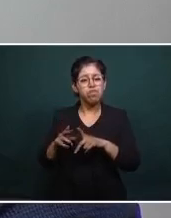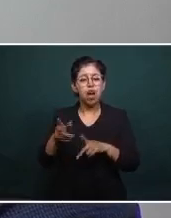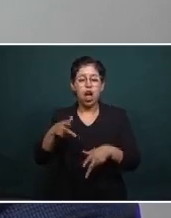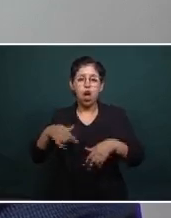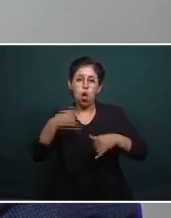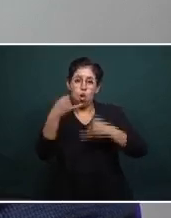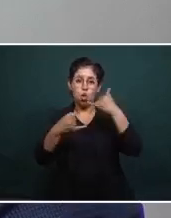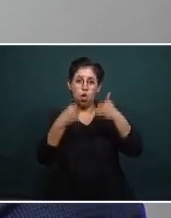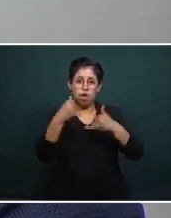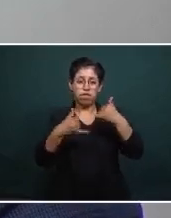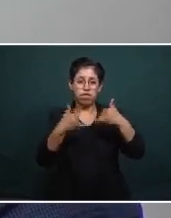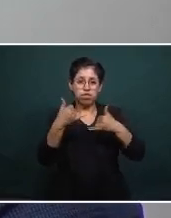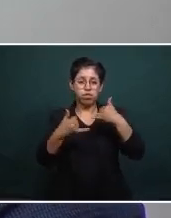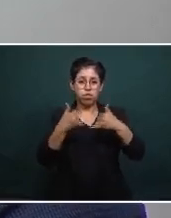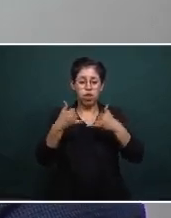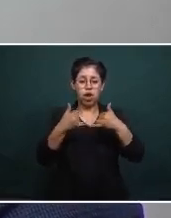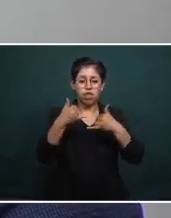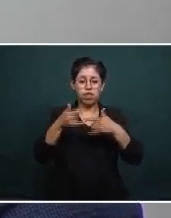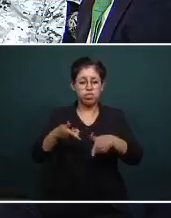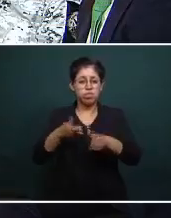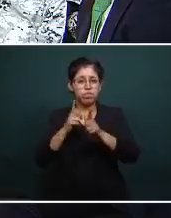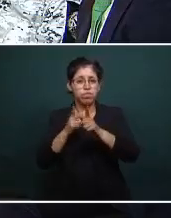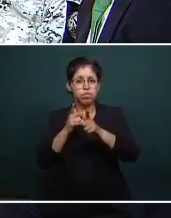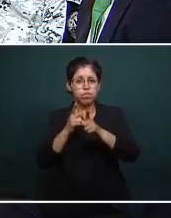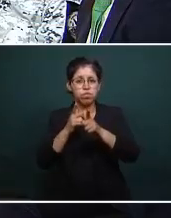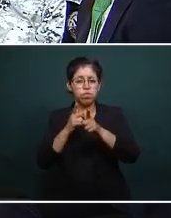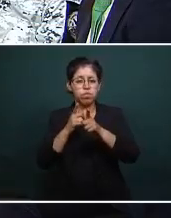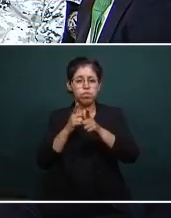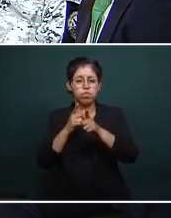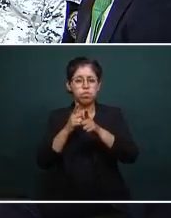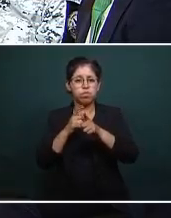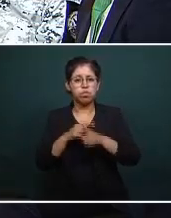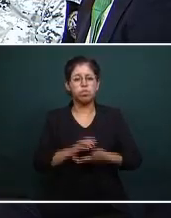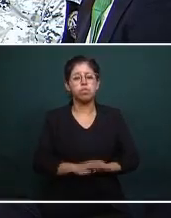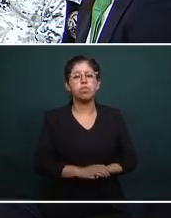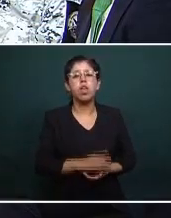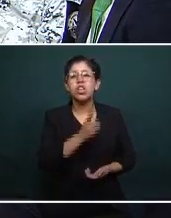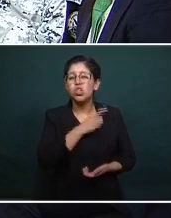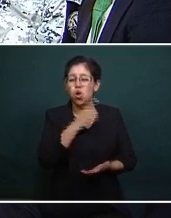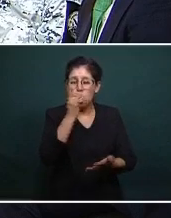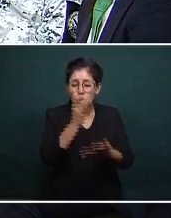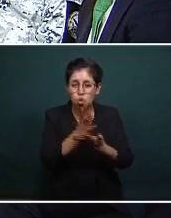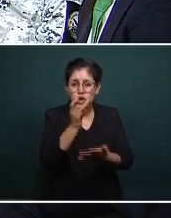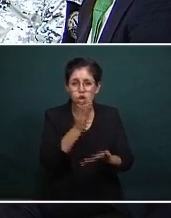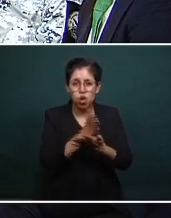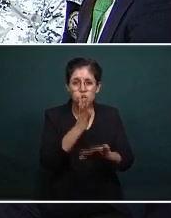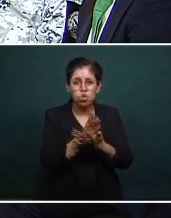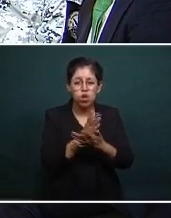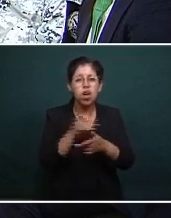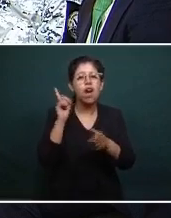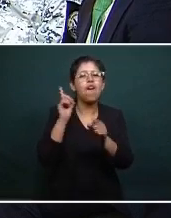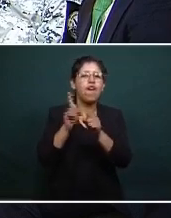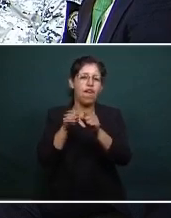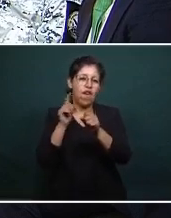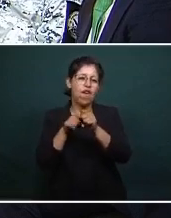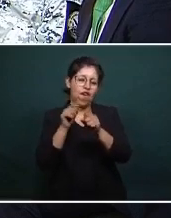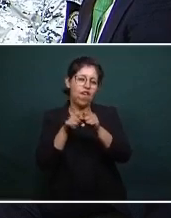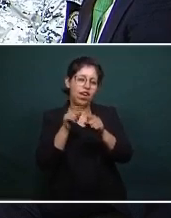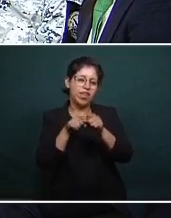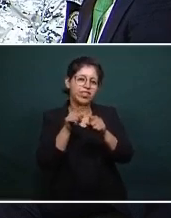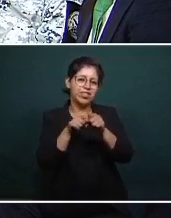de arma. Solamente se permite la importación y venta de aquellos que por sus colores resulta